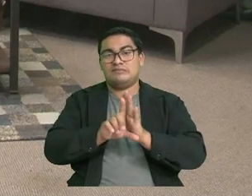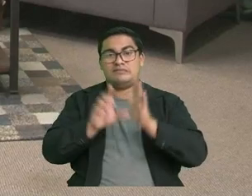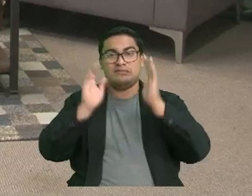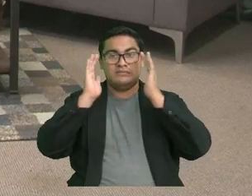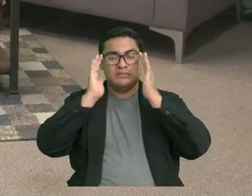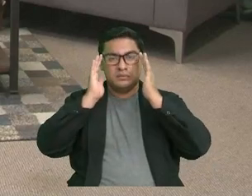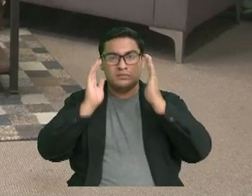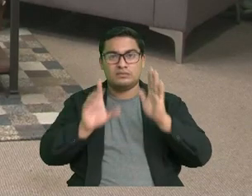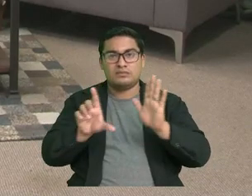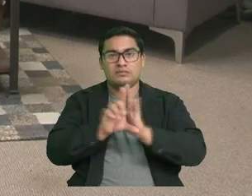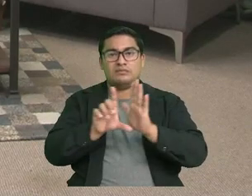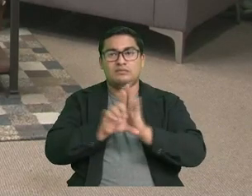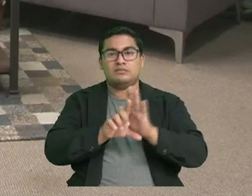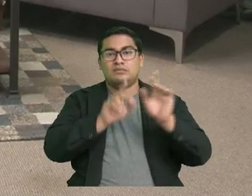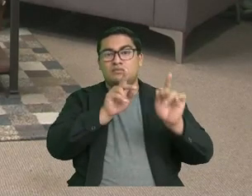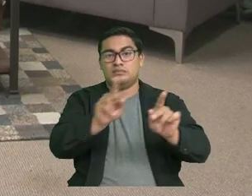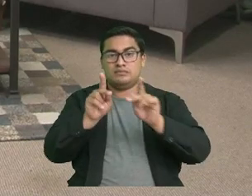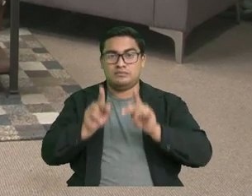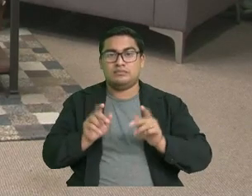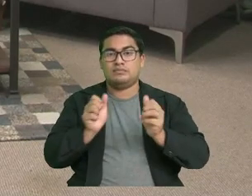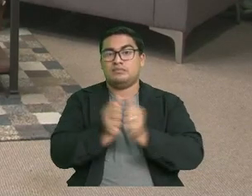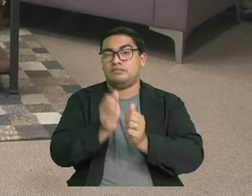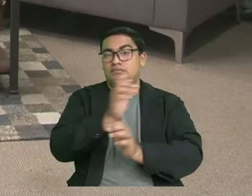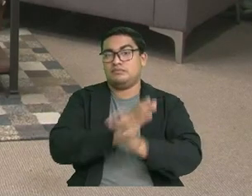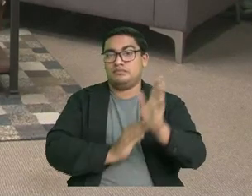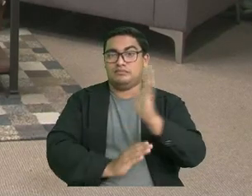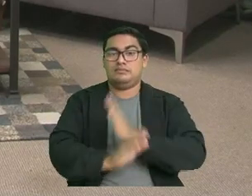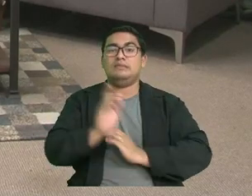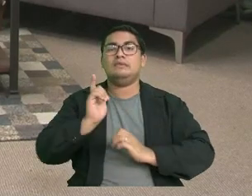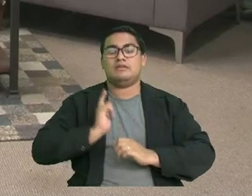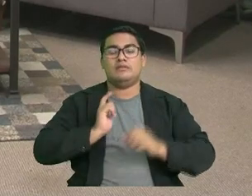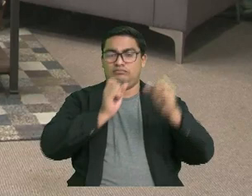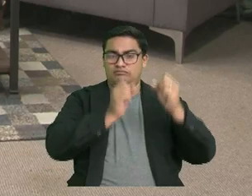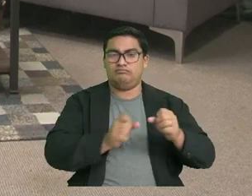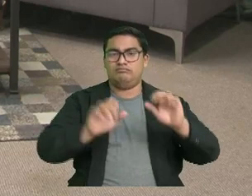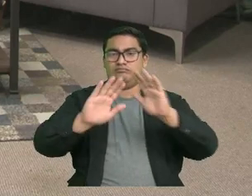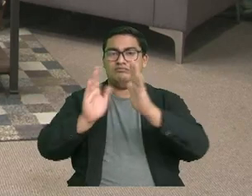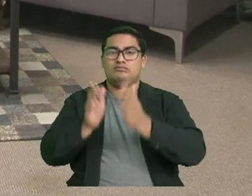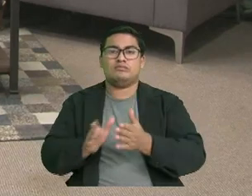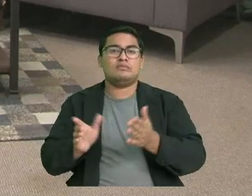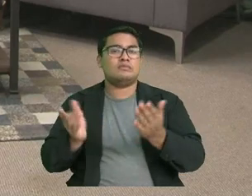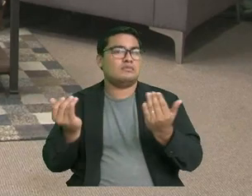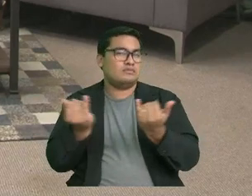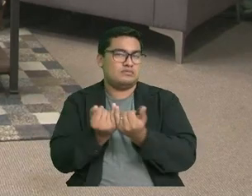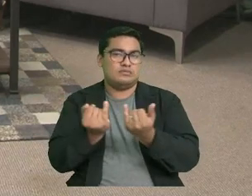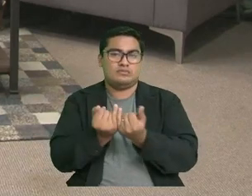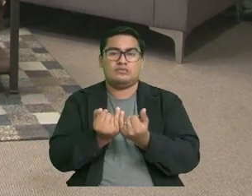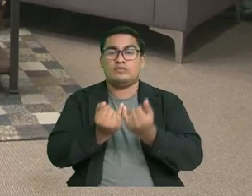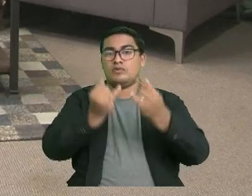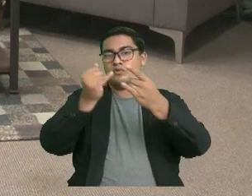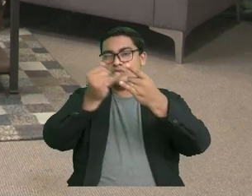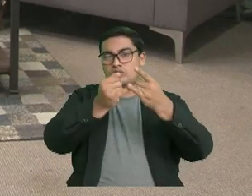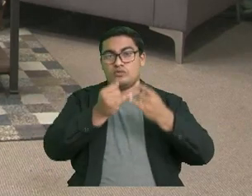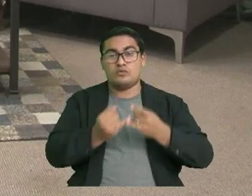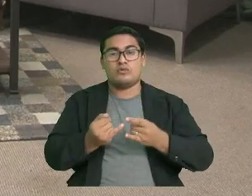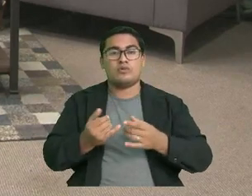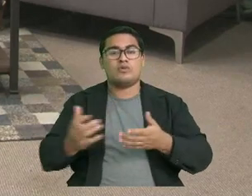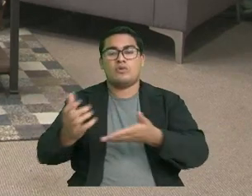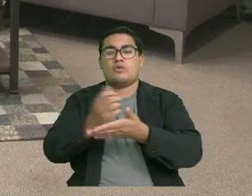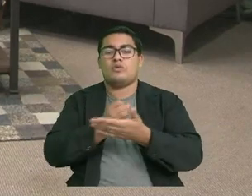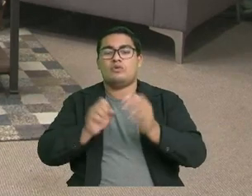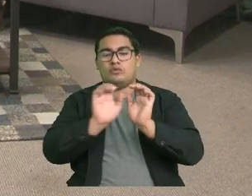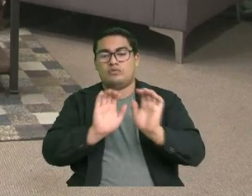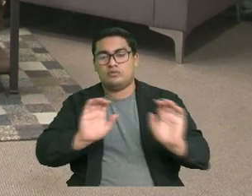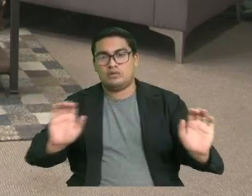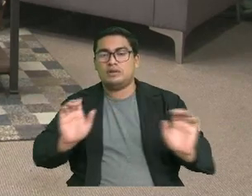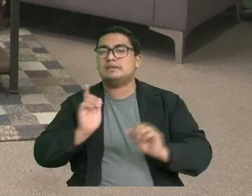ley de las personas con discapacidad, también hay equidad de género. Es decir, que toda nuestra legislación, el código de la